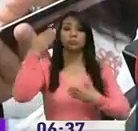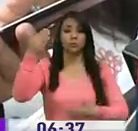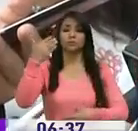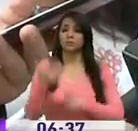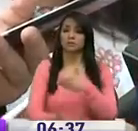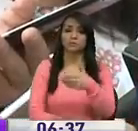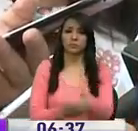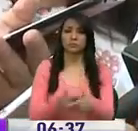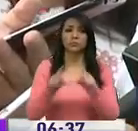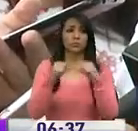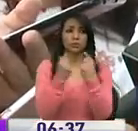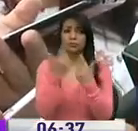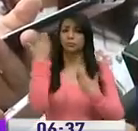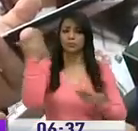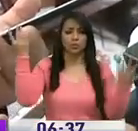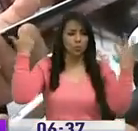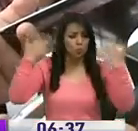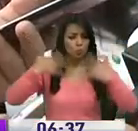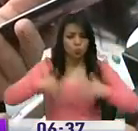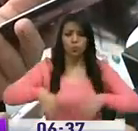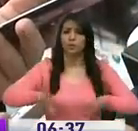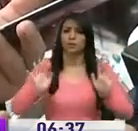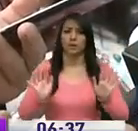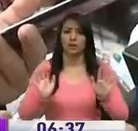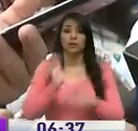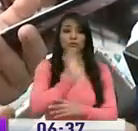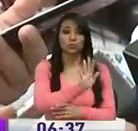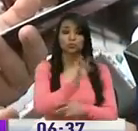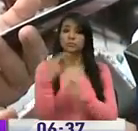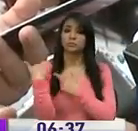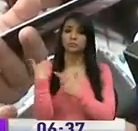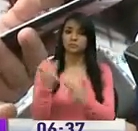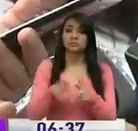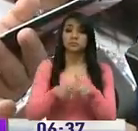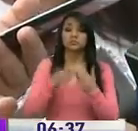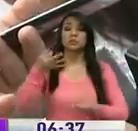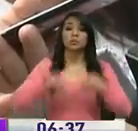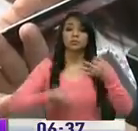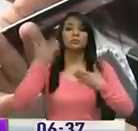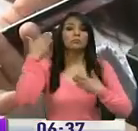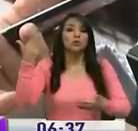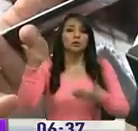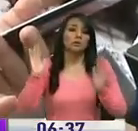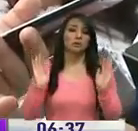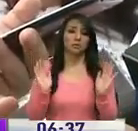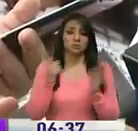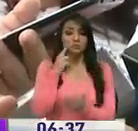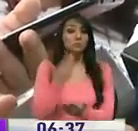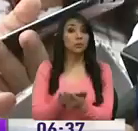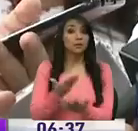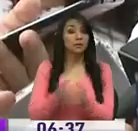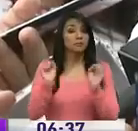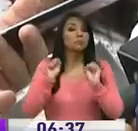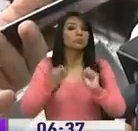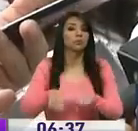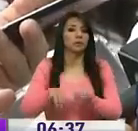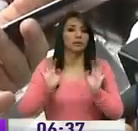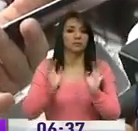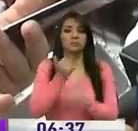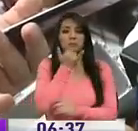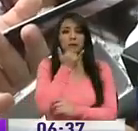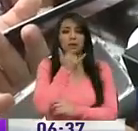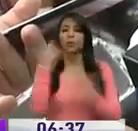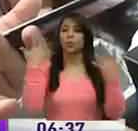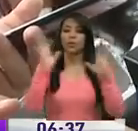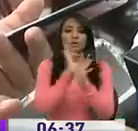cualquier bancada en el orden de las competencias de los legisladores para iniciar un juicio político si es que logra evidenciar algún tipo de irregularidad de cualquier